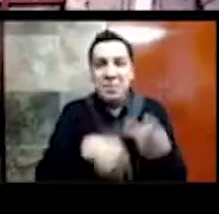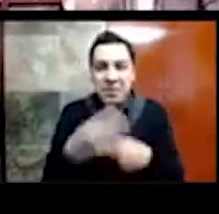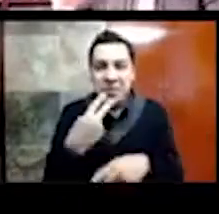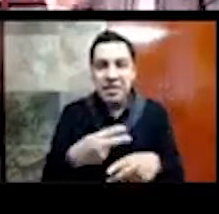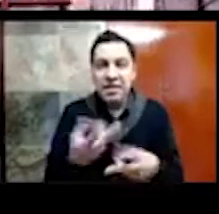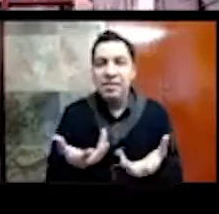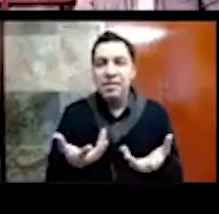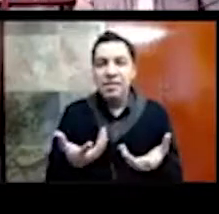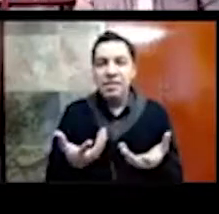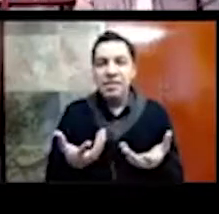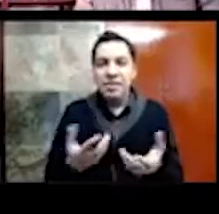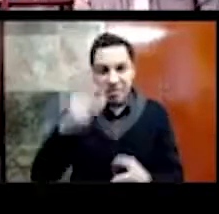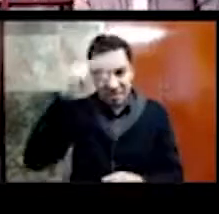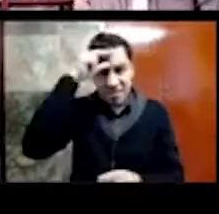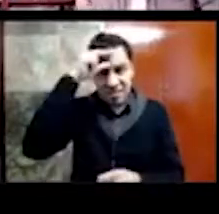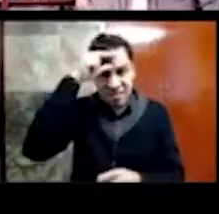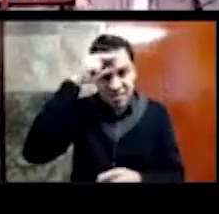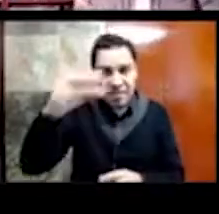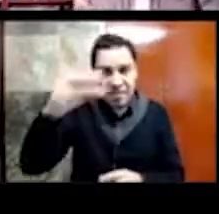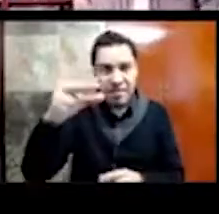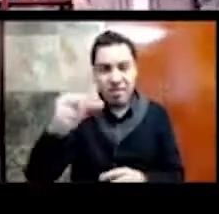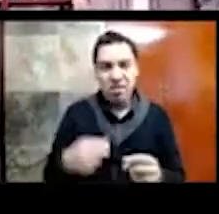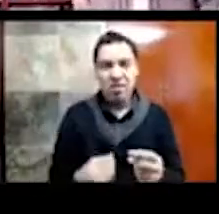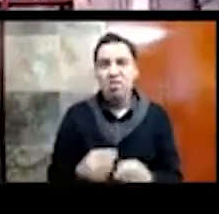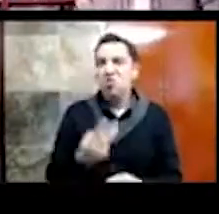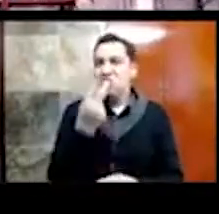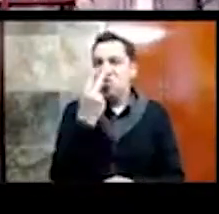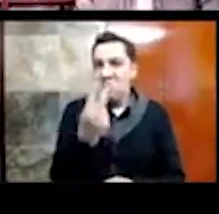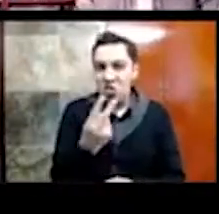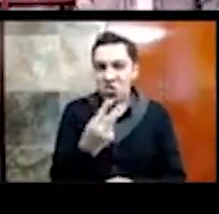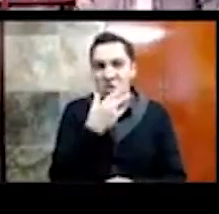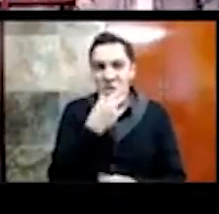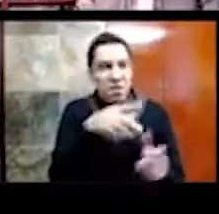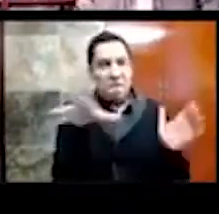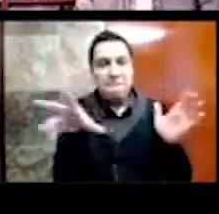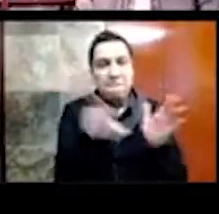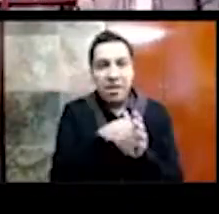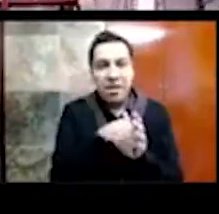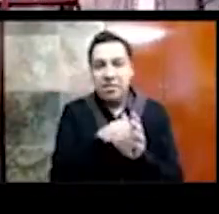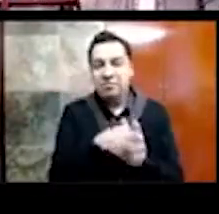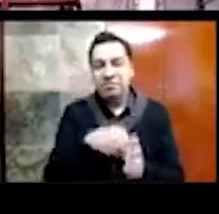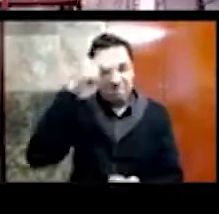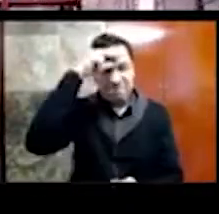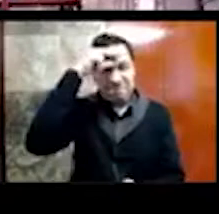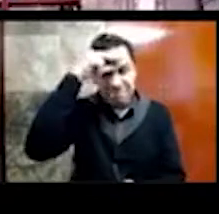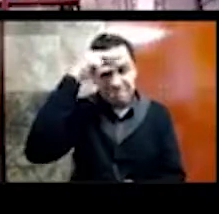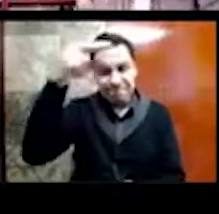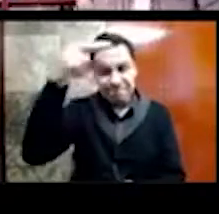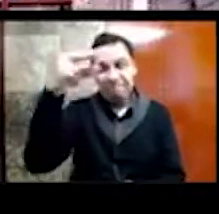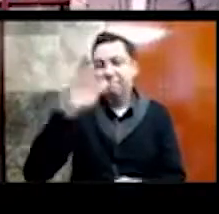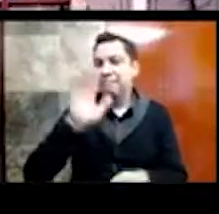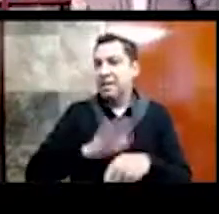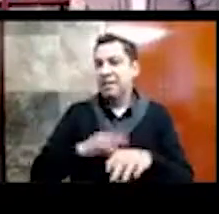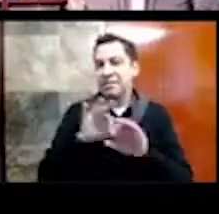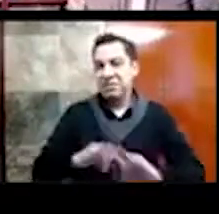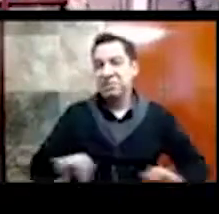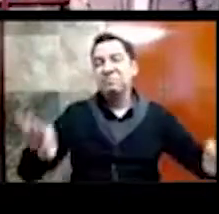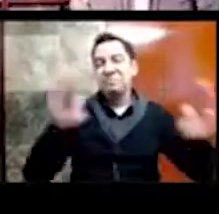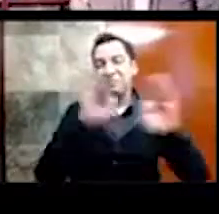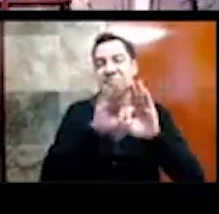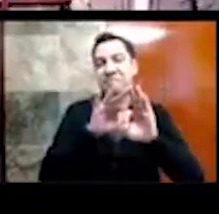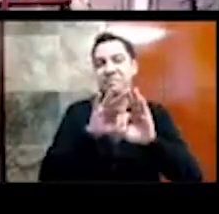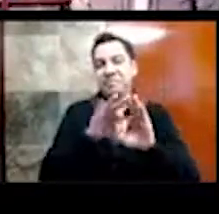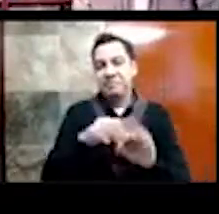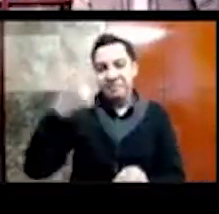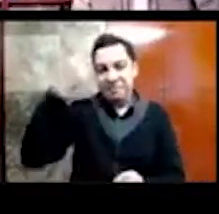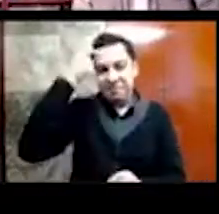hispánica? Yo creo que con dos Tlacaelel los Tenochcas hubieran regresado en bergantines a España.